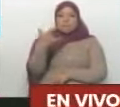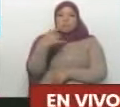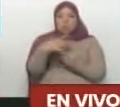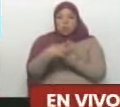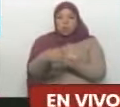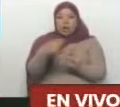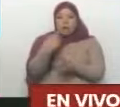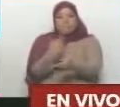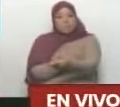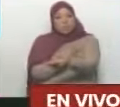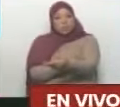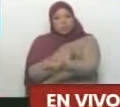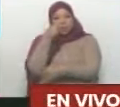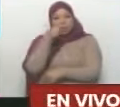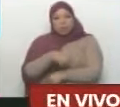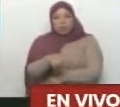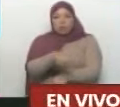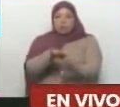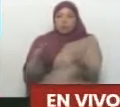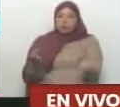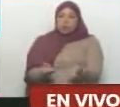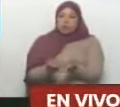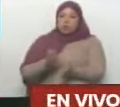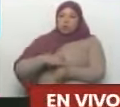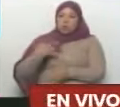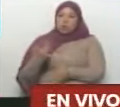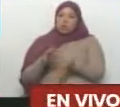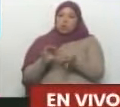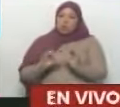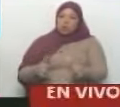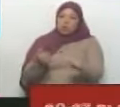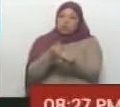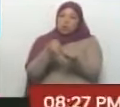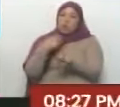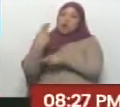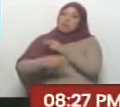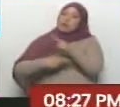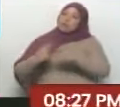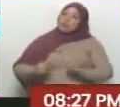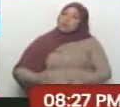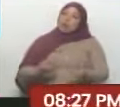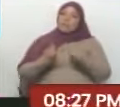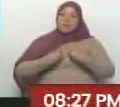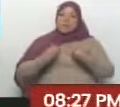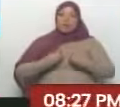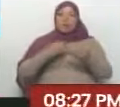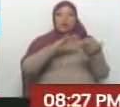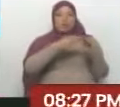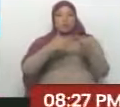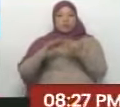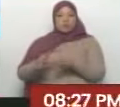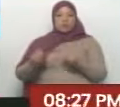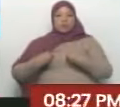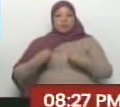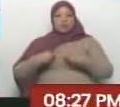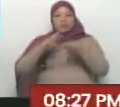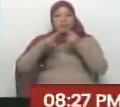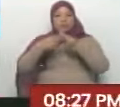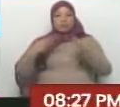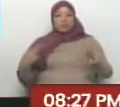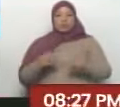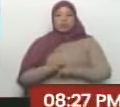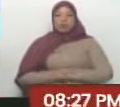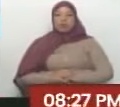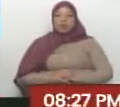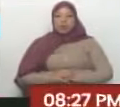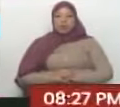pueblos hermanos y a los pueblos del mundo que es posible un renacer de la humanidad para vivir en comunidad y vivir en paz. Esa es la